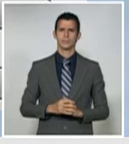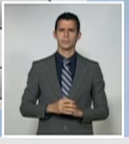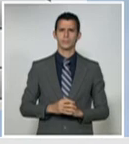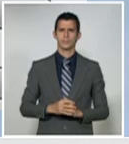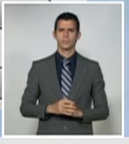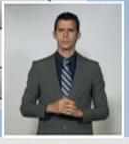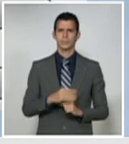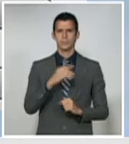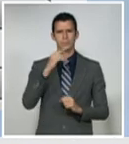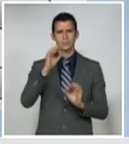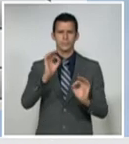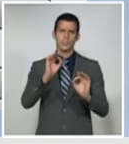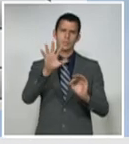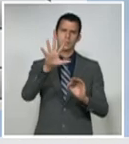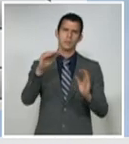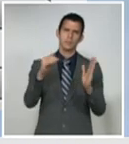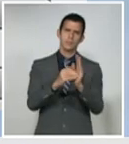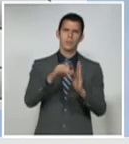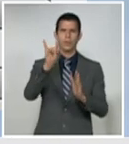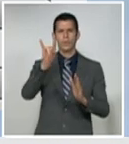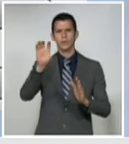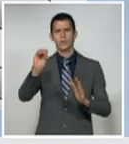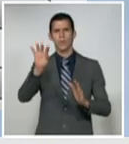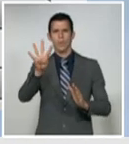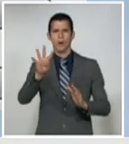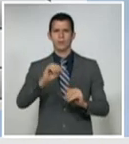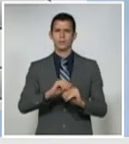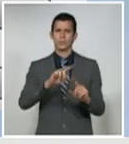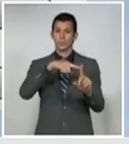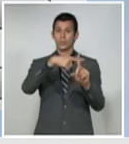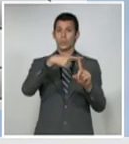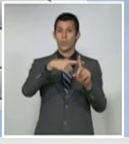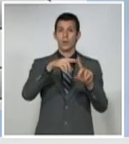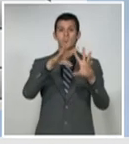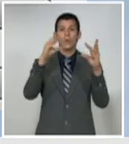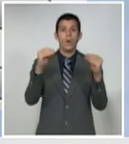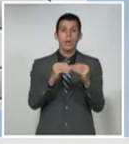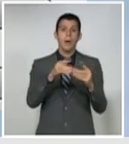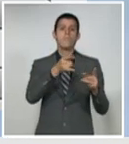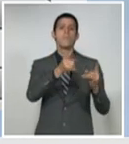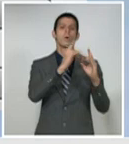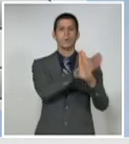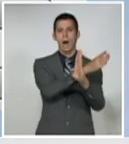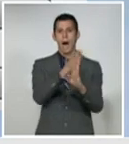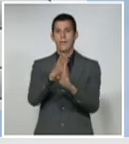5.904, que hace un acumulado de